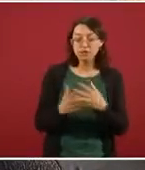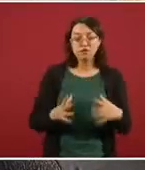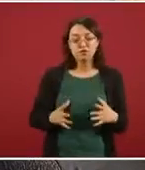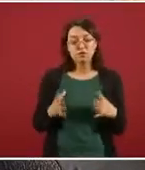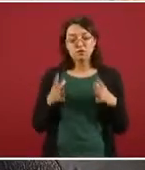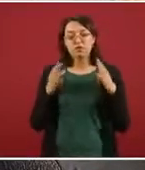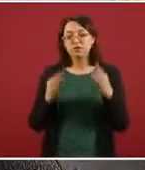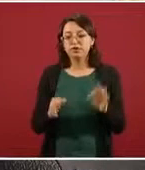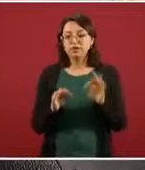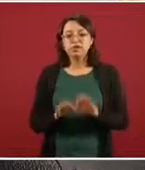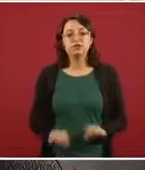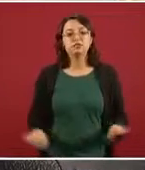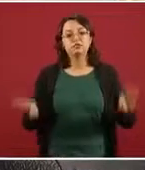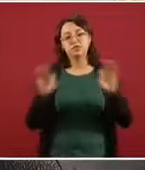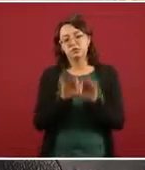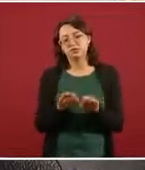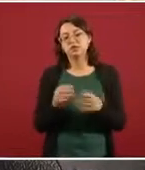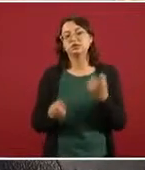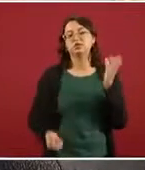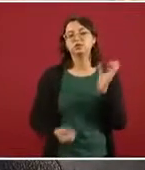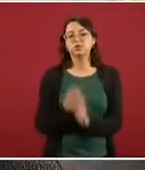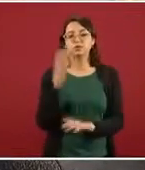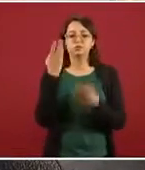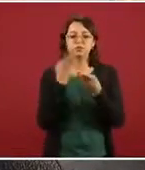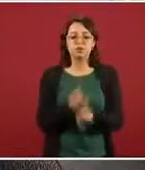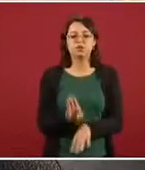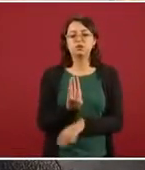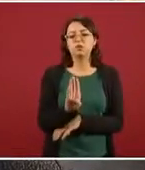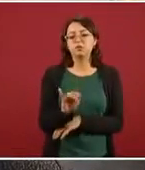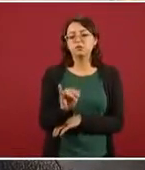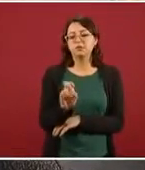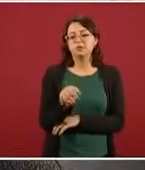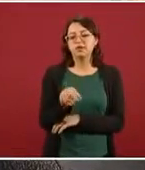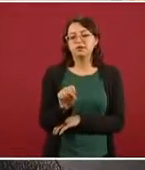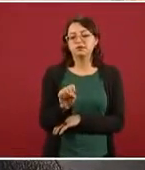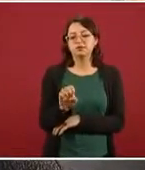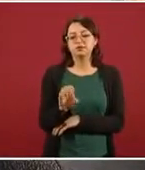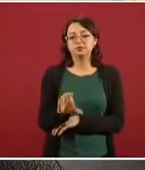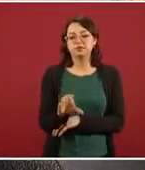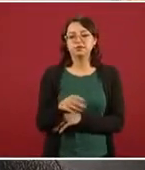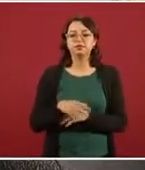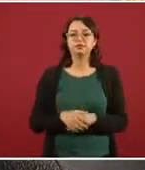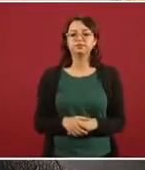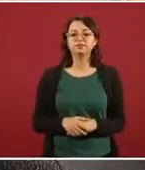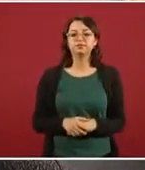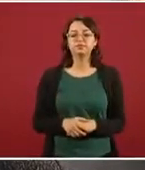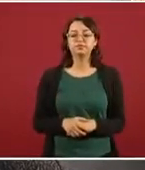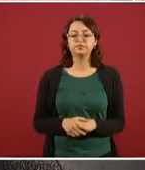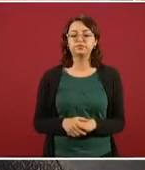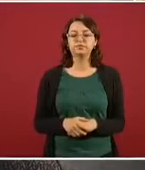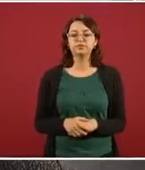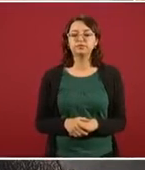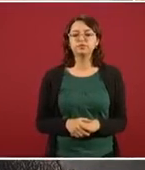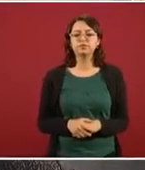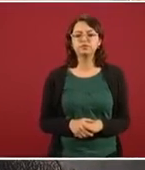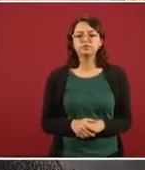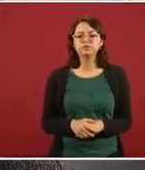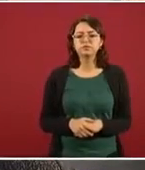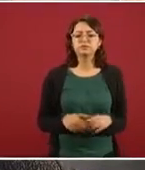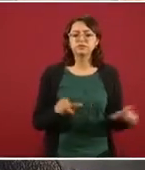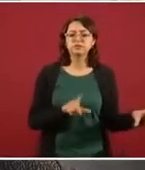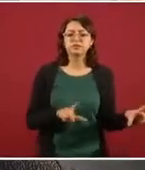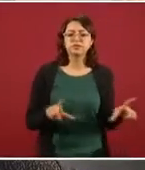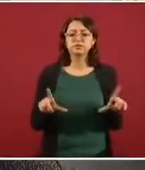y estratégico la creación del Banco del Bienestar. Decir, si nos ayudan con la siguiente